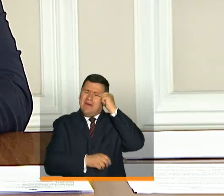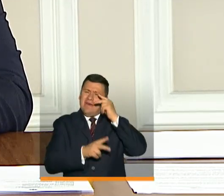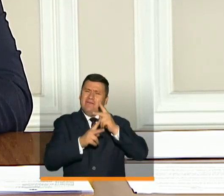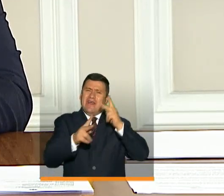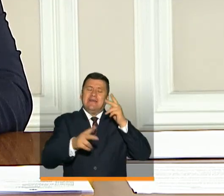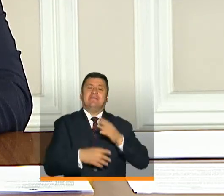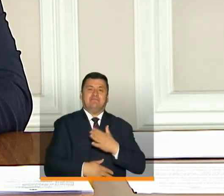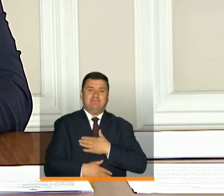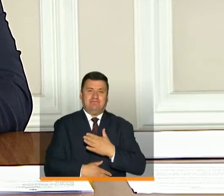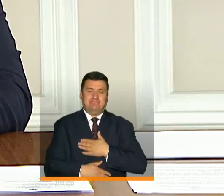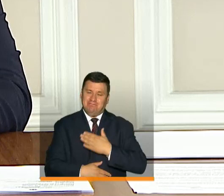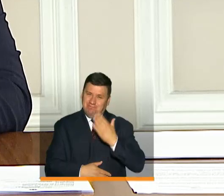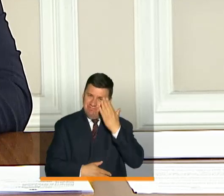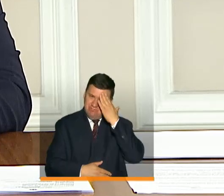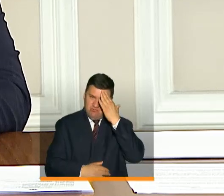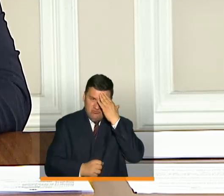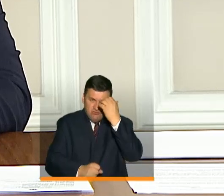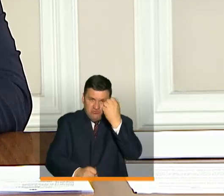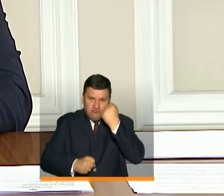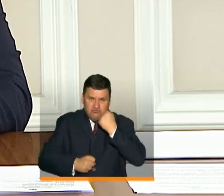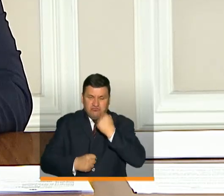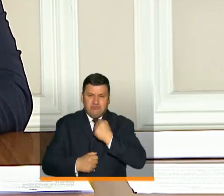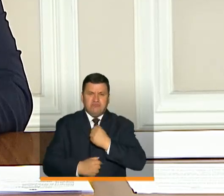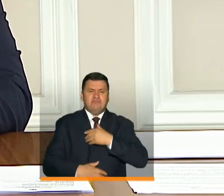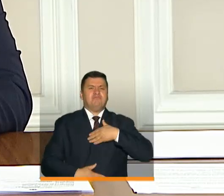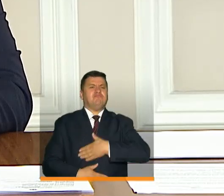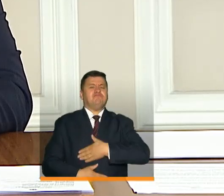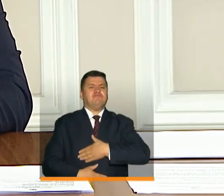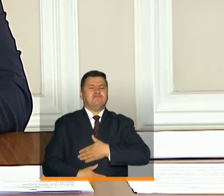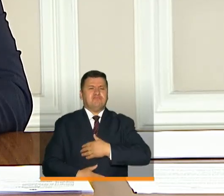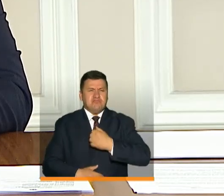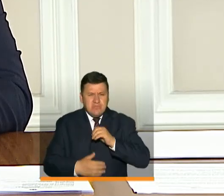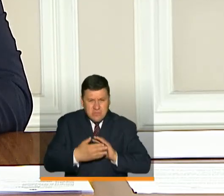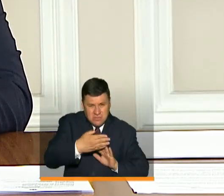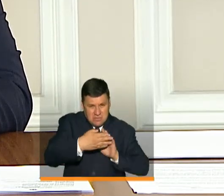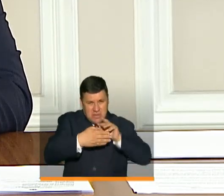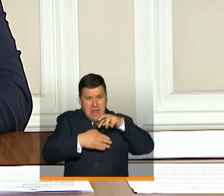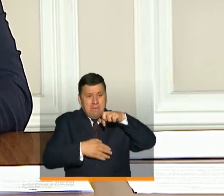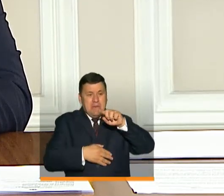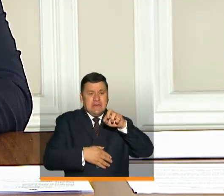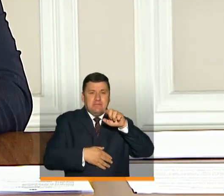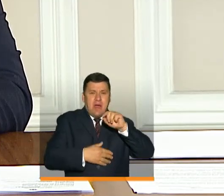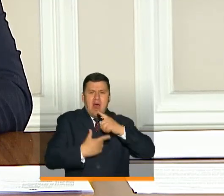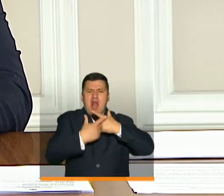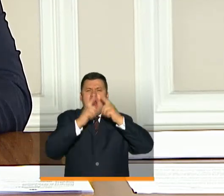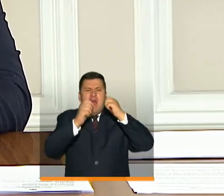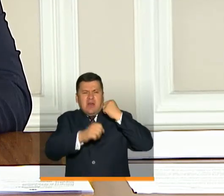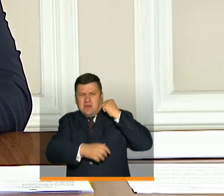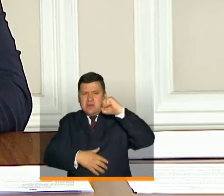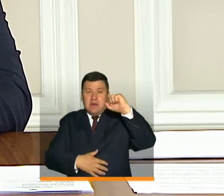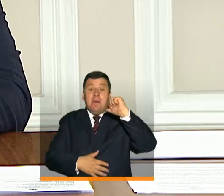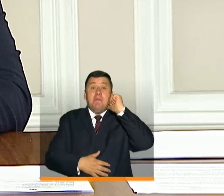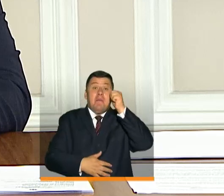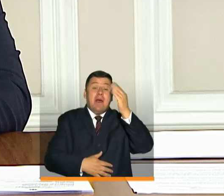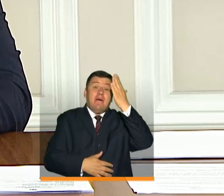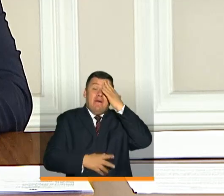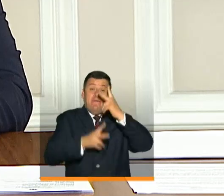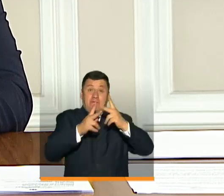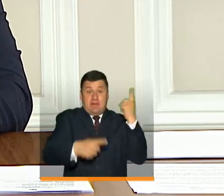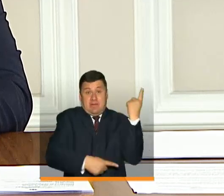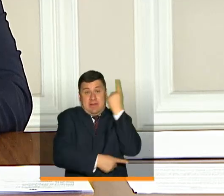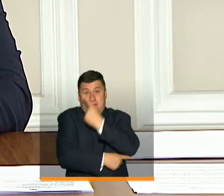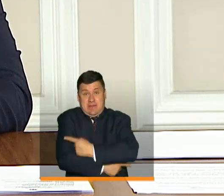cuando nuestro ejército libertador, cruzando el páramo de Pisba, nos dio la libertad. Mañana se conmemora el